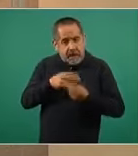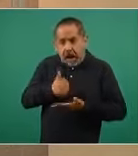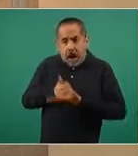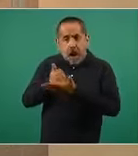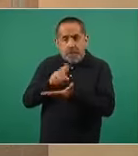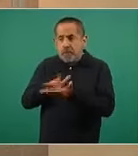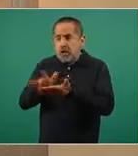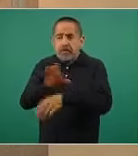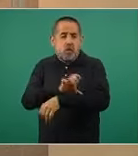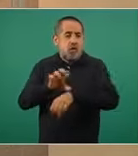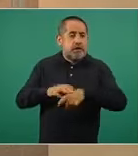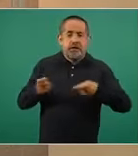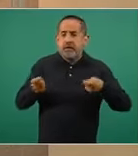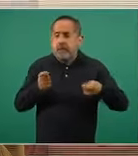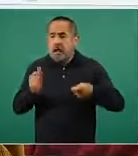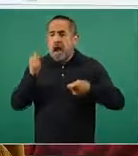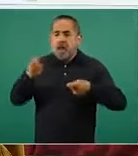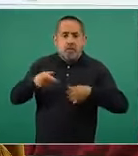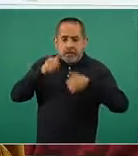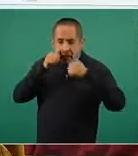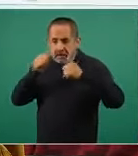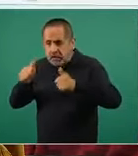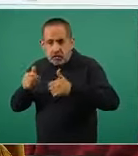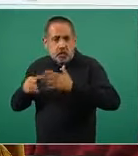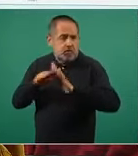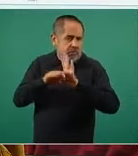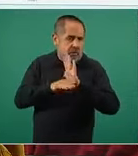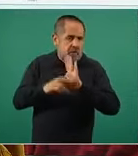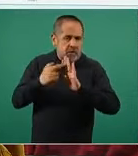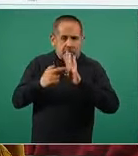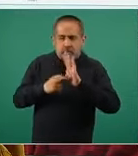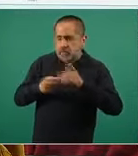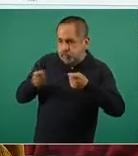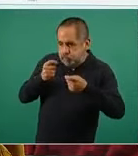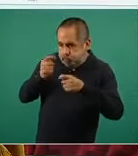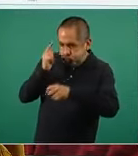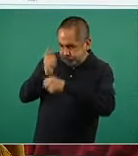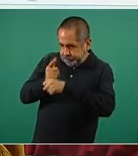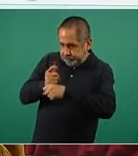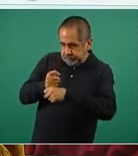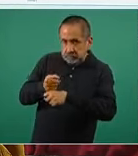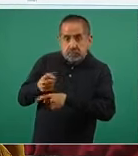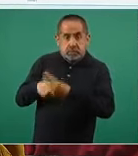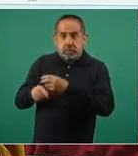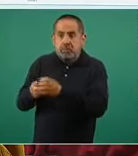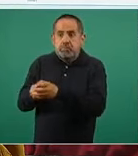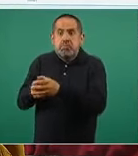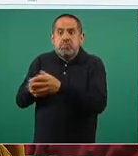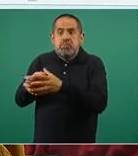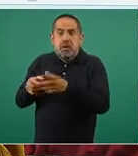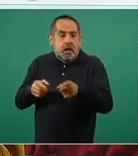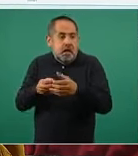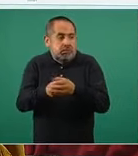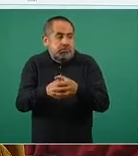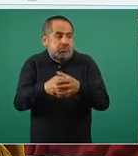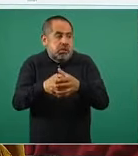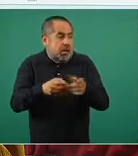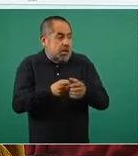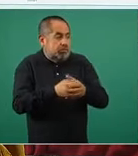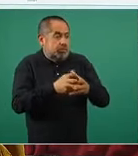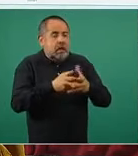para coordinar algunos de los protocolos de atención, principalmente cuando se identifican brotes por esta u otra enfermedad infecciosa